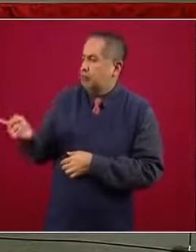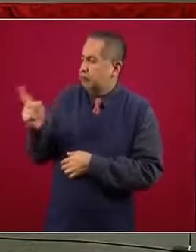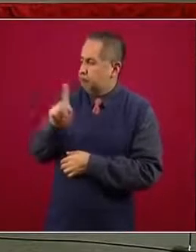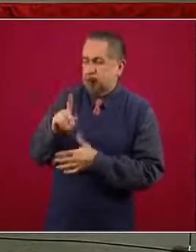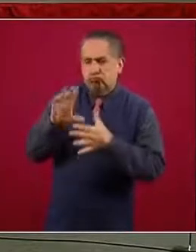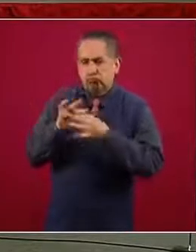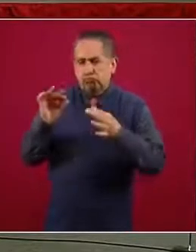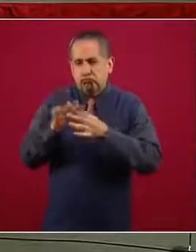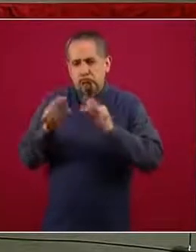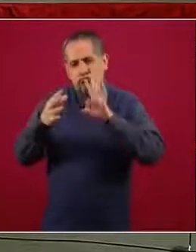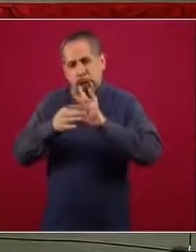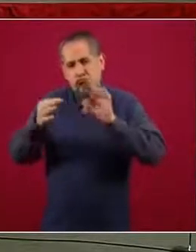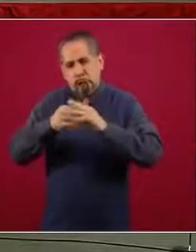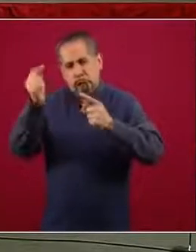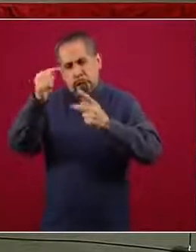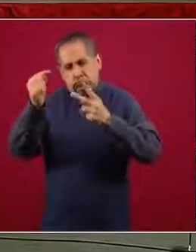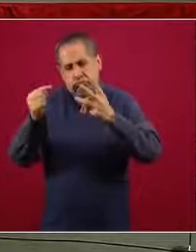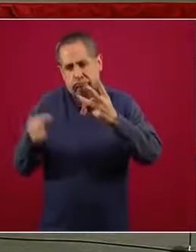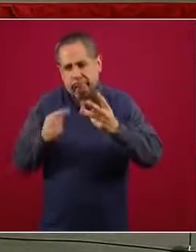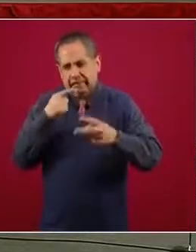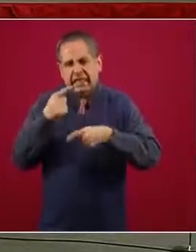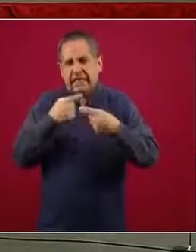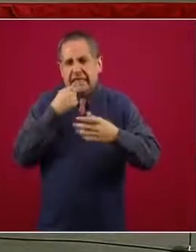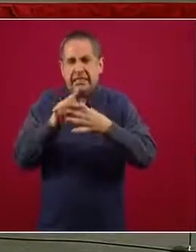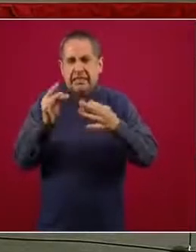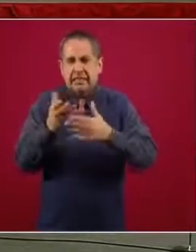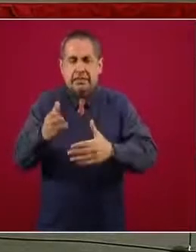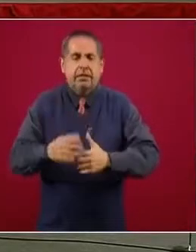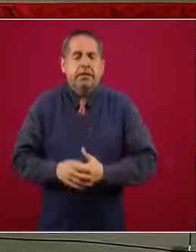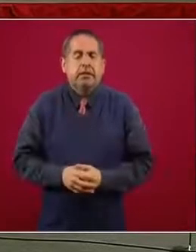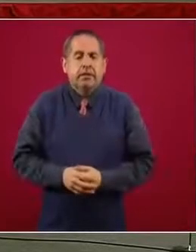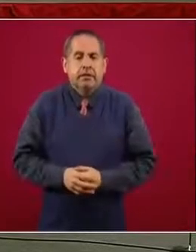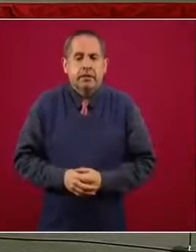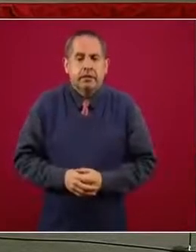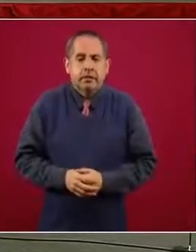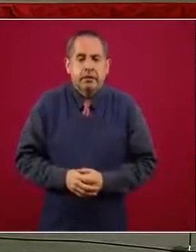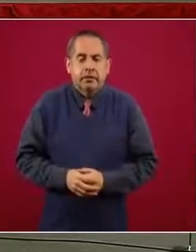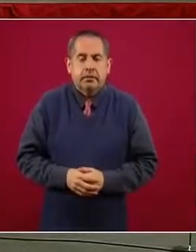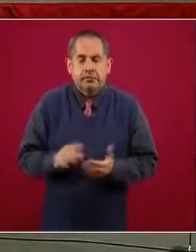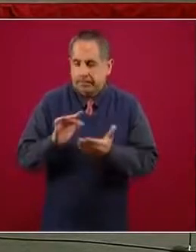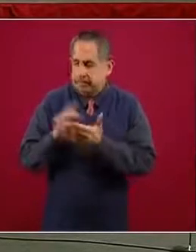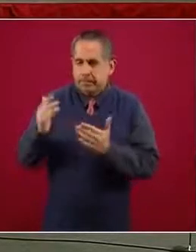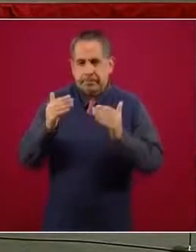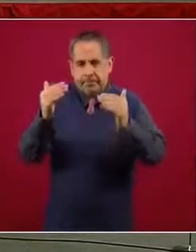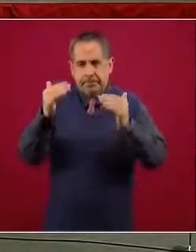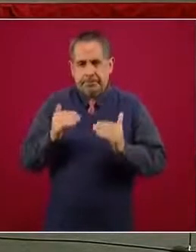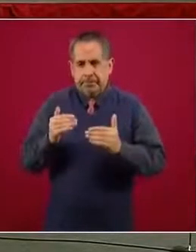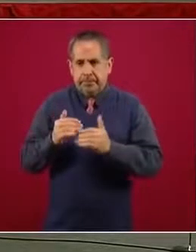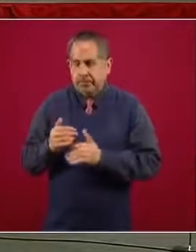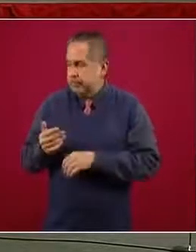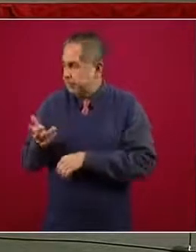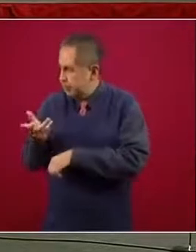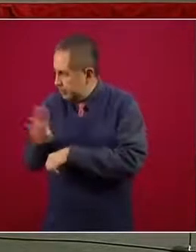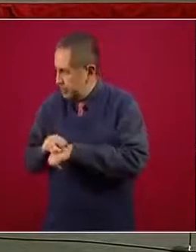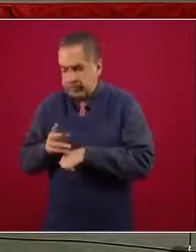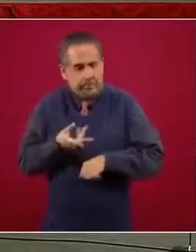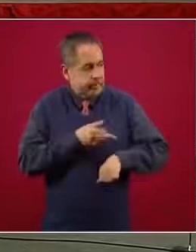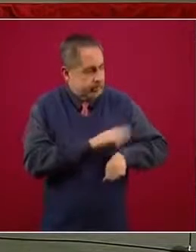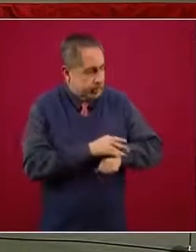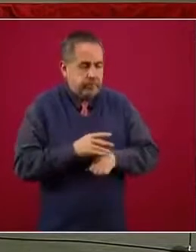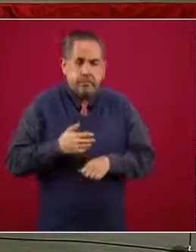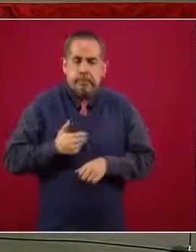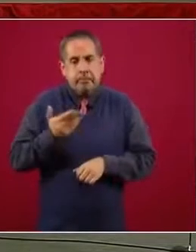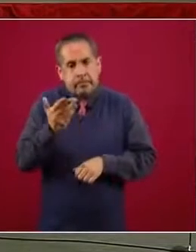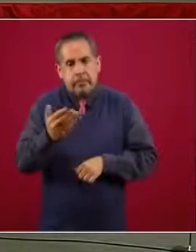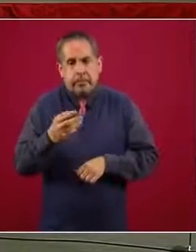por el segundo segmento. Muchas gracias, doctor. A continuación, doctora Alomía, subsecretaria, con su permiso,